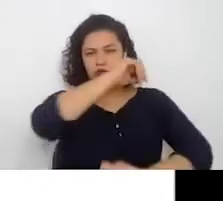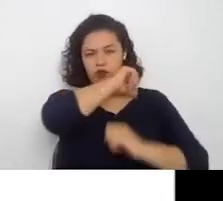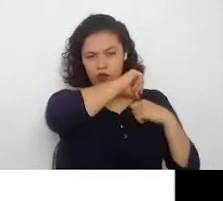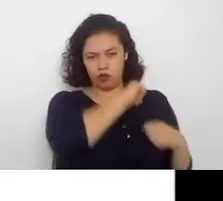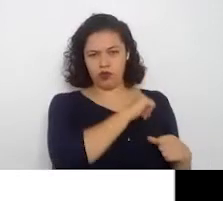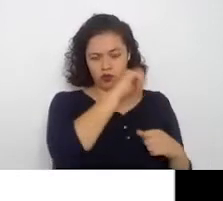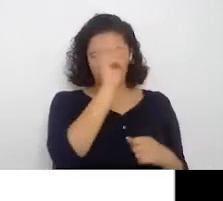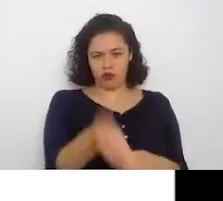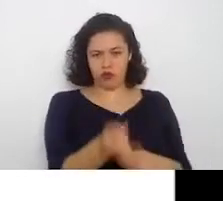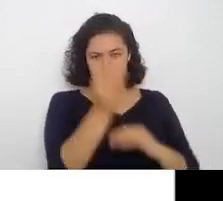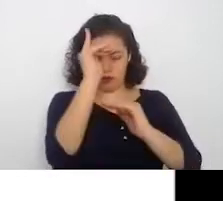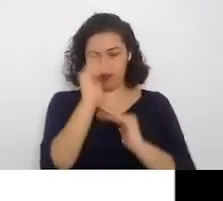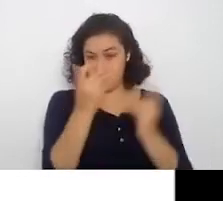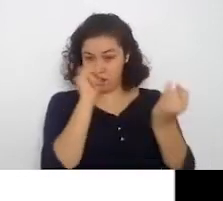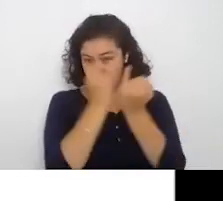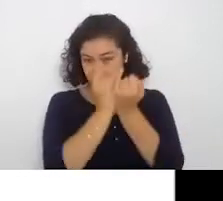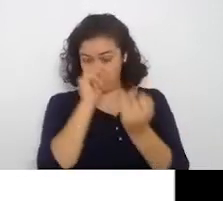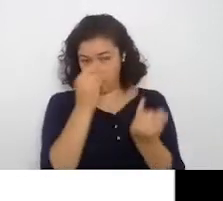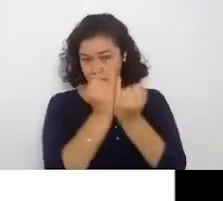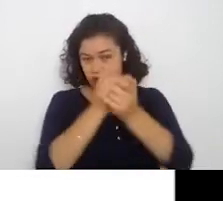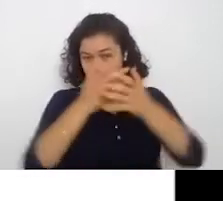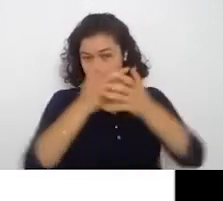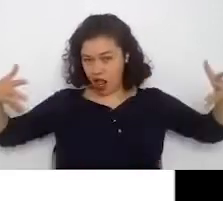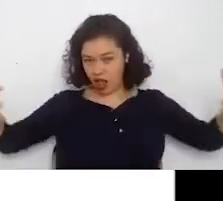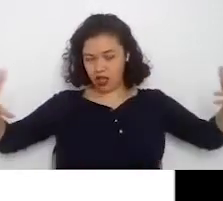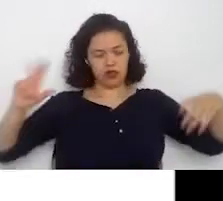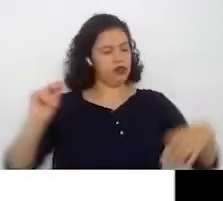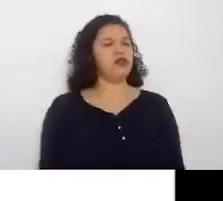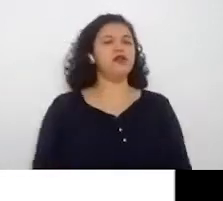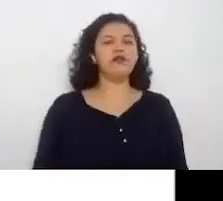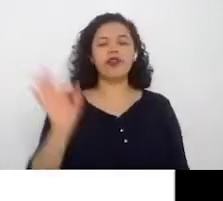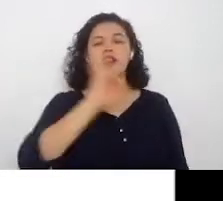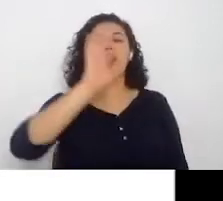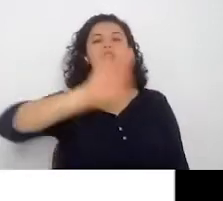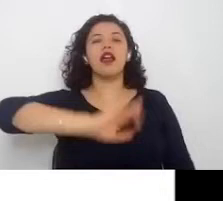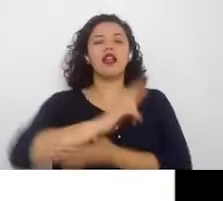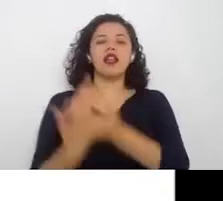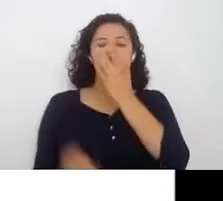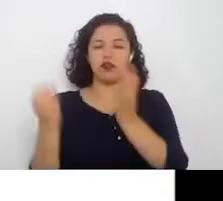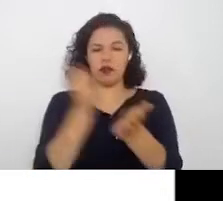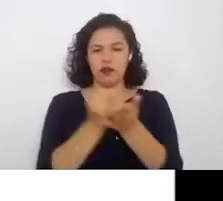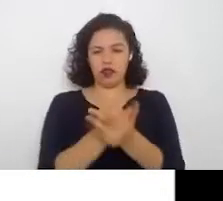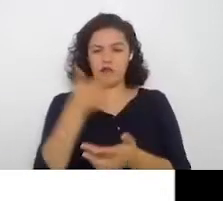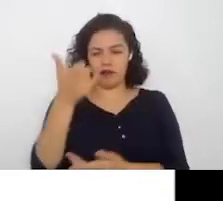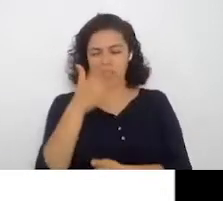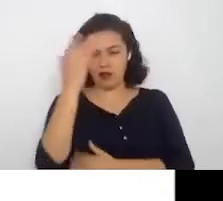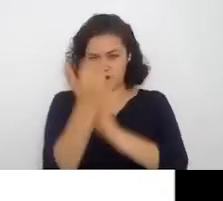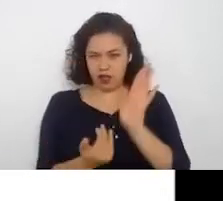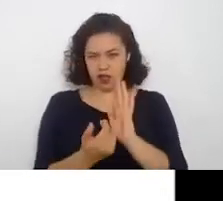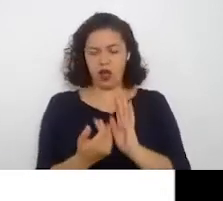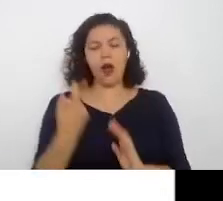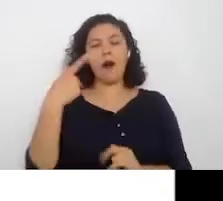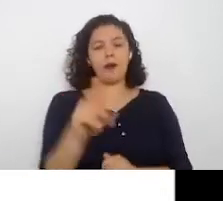amplia, ¿sí? Puede ser que ustedes únicamente puedan emitir recibos deducibles de impuestos en cuanto a lo que respecta a